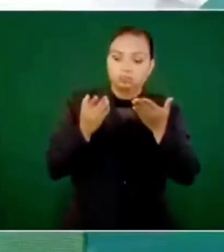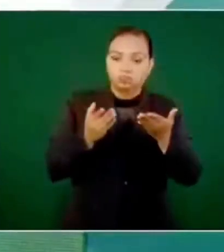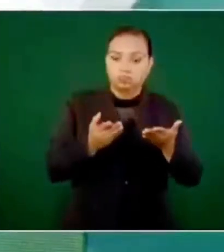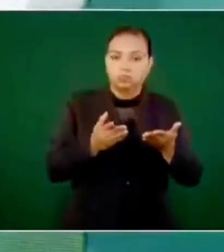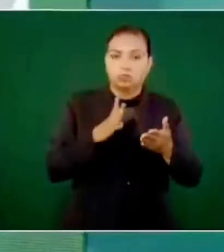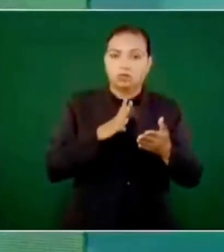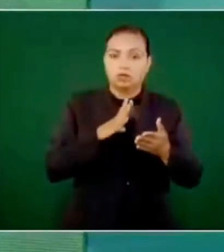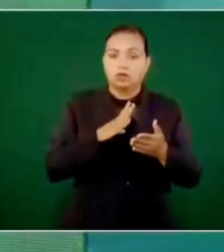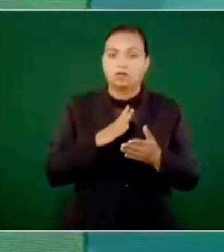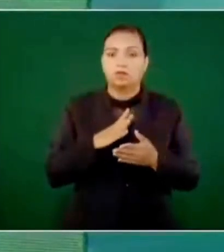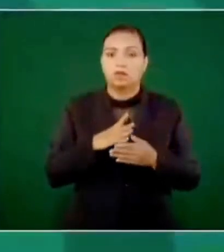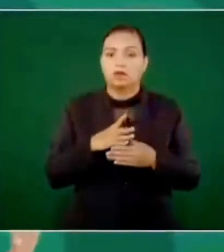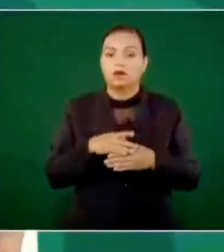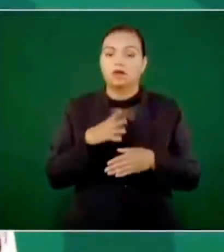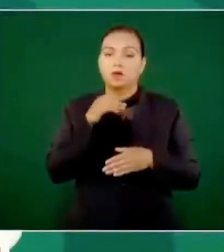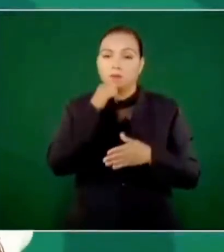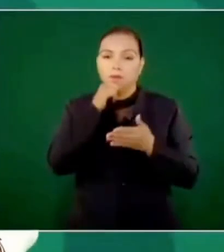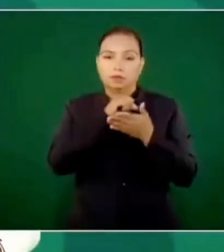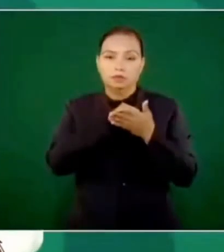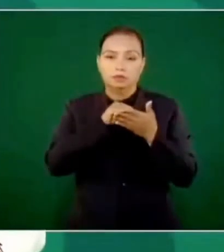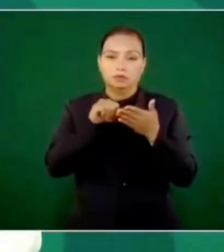había una clave: